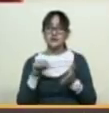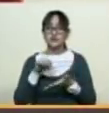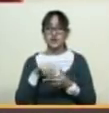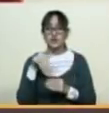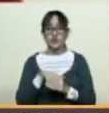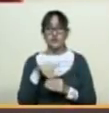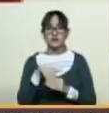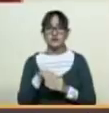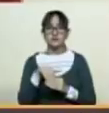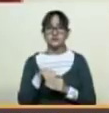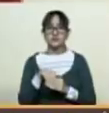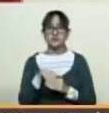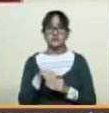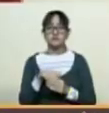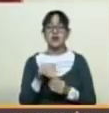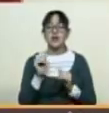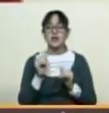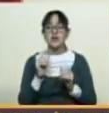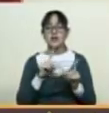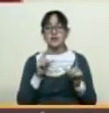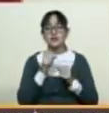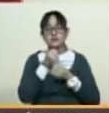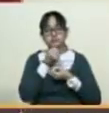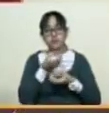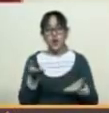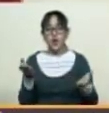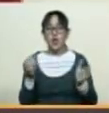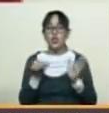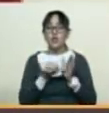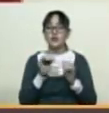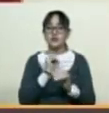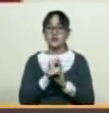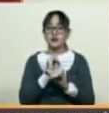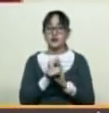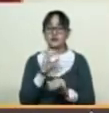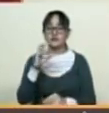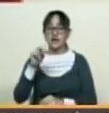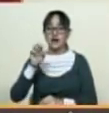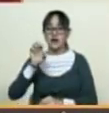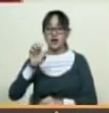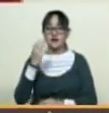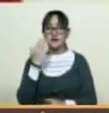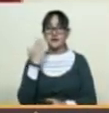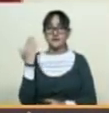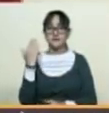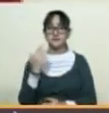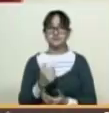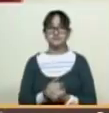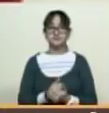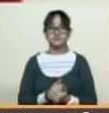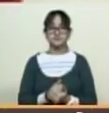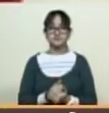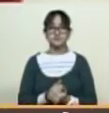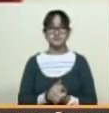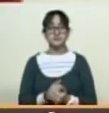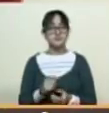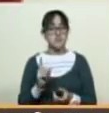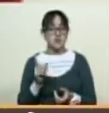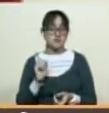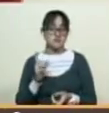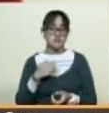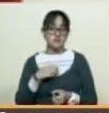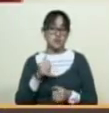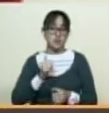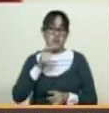de votación se encuentra publicado ya en la página del Consejo Nacional Electoral para su debida difusión, es